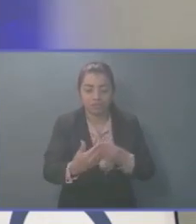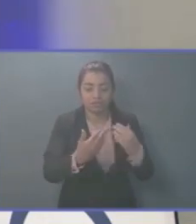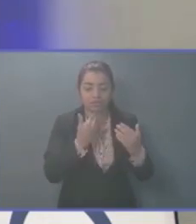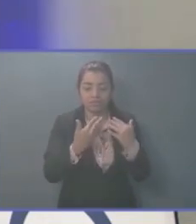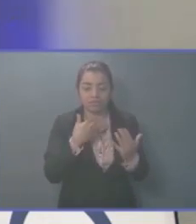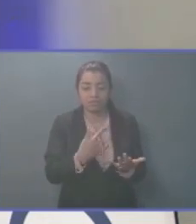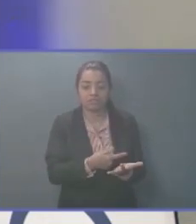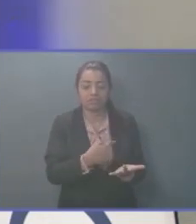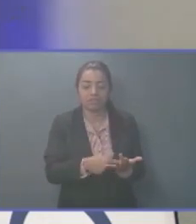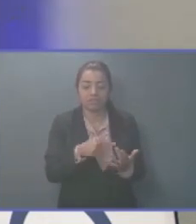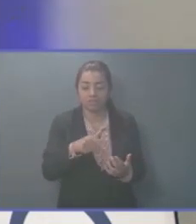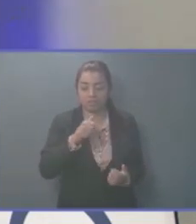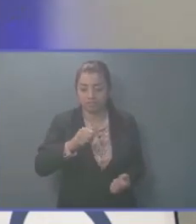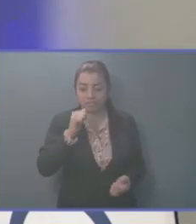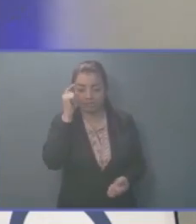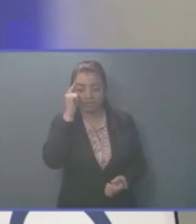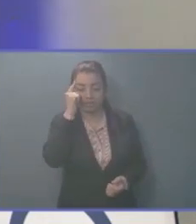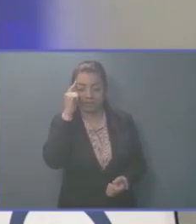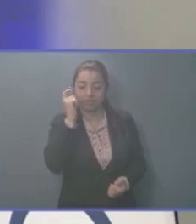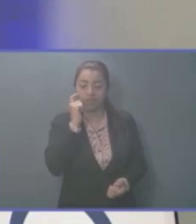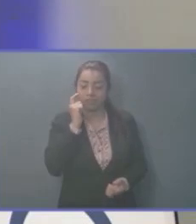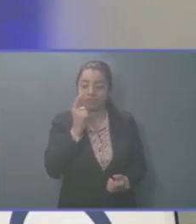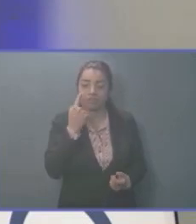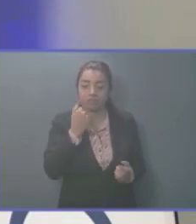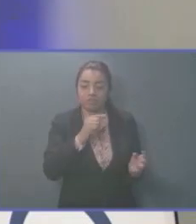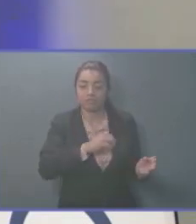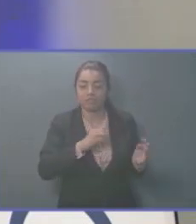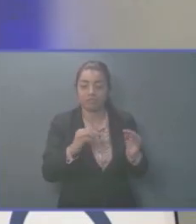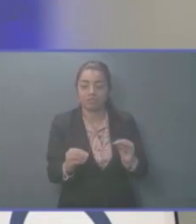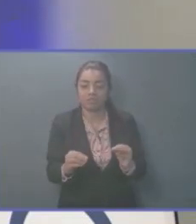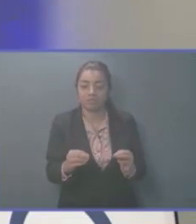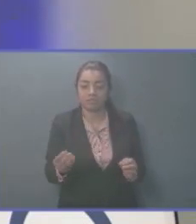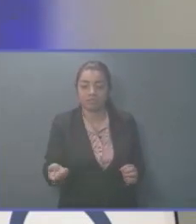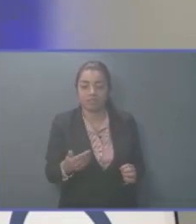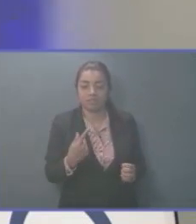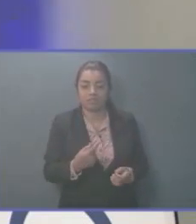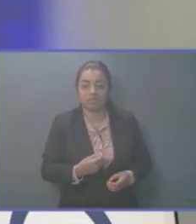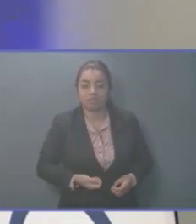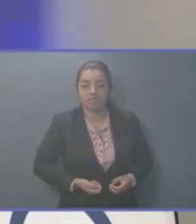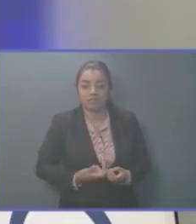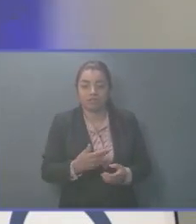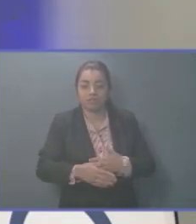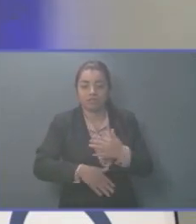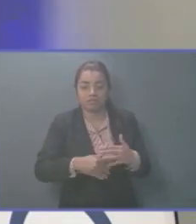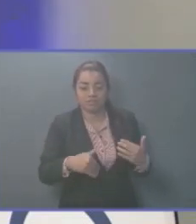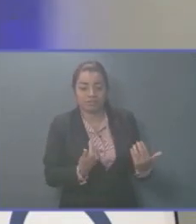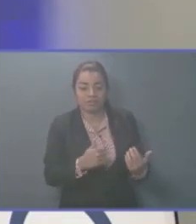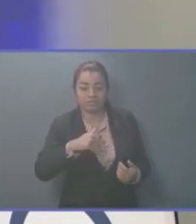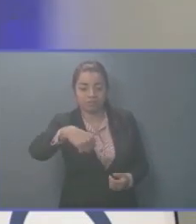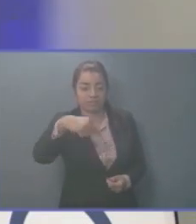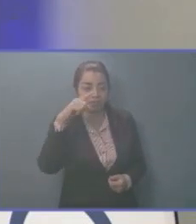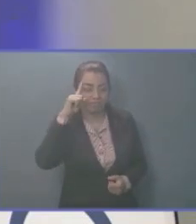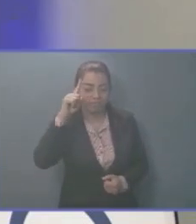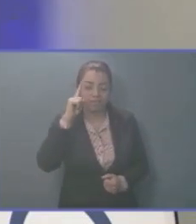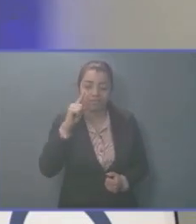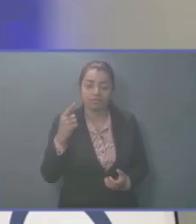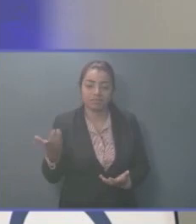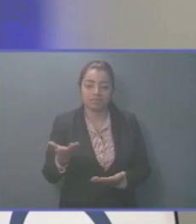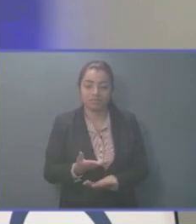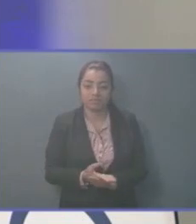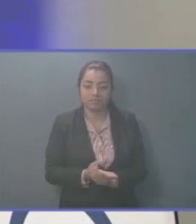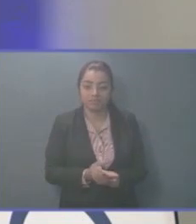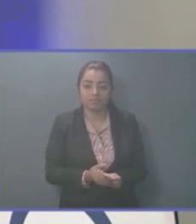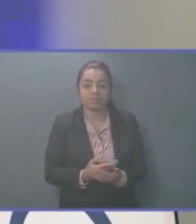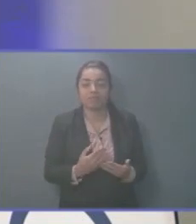decir que por lo que sucedió el 9 y sigue existiendo en cuanto a la tensión entre órganos de Estado, vamos a dar marcha atrás, si es parte de nuestras